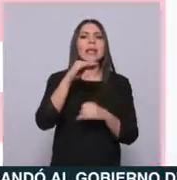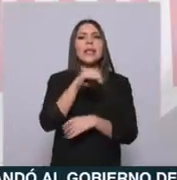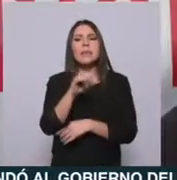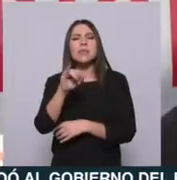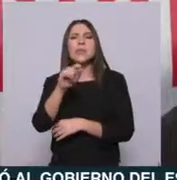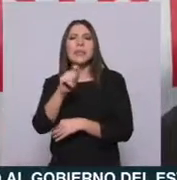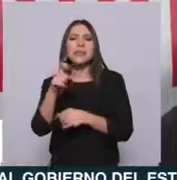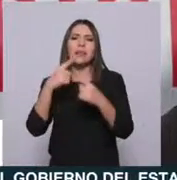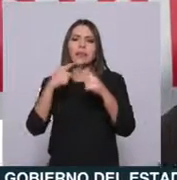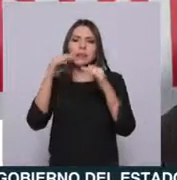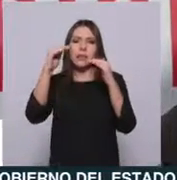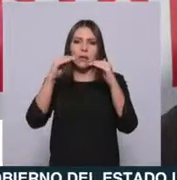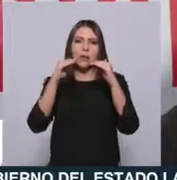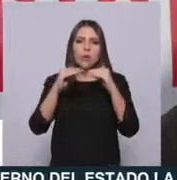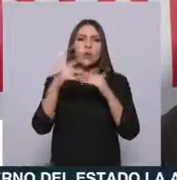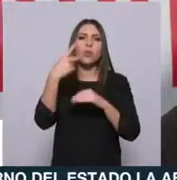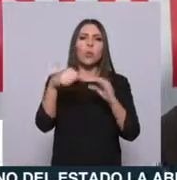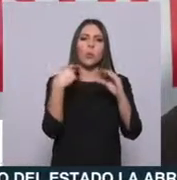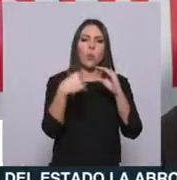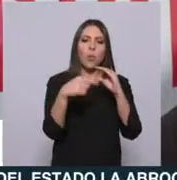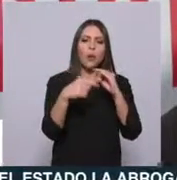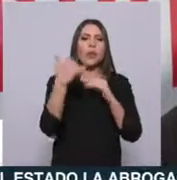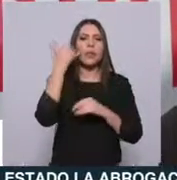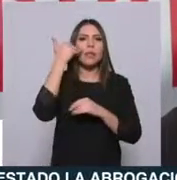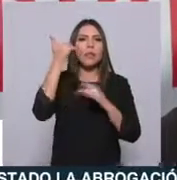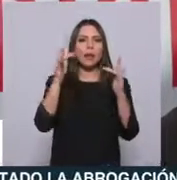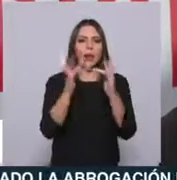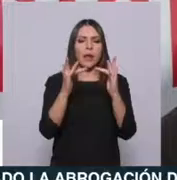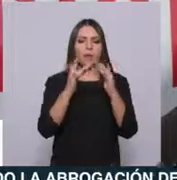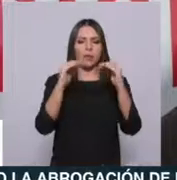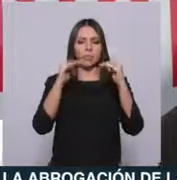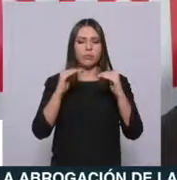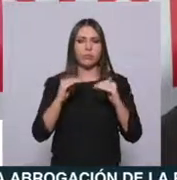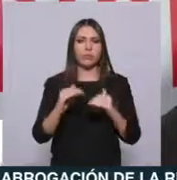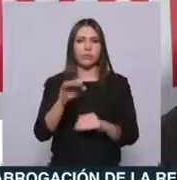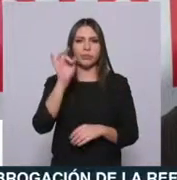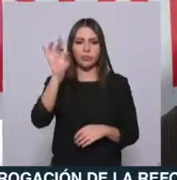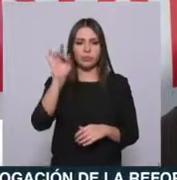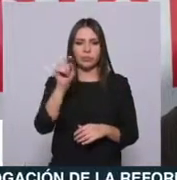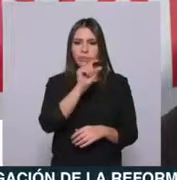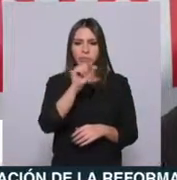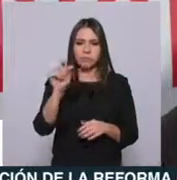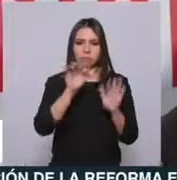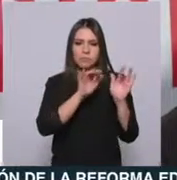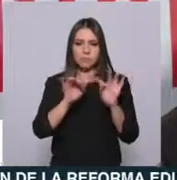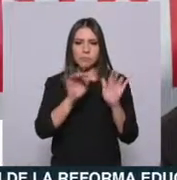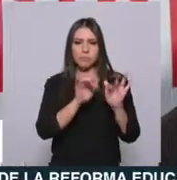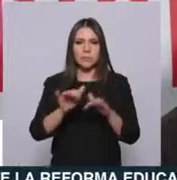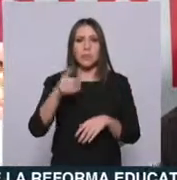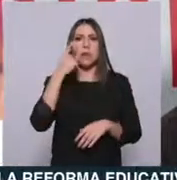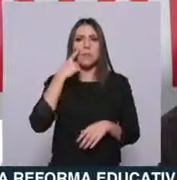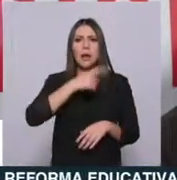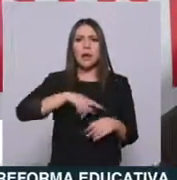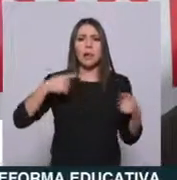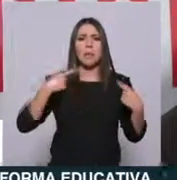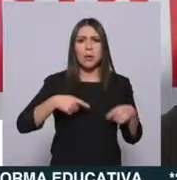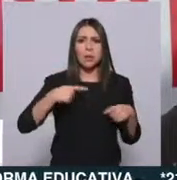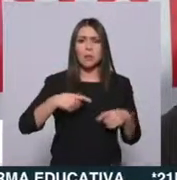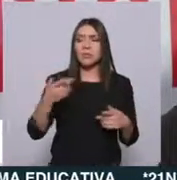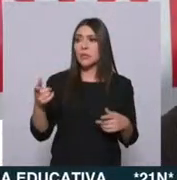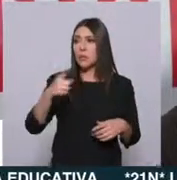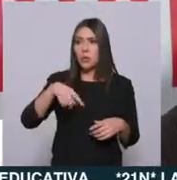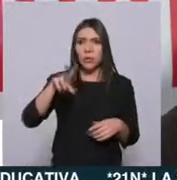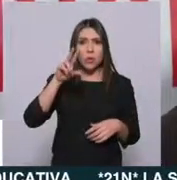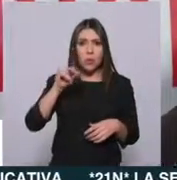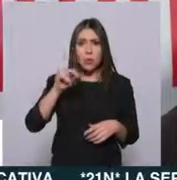teléfono. Nuestra posición es hoy de denuncia y de exigencia con los